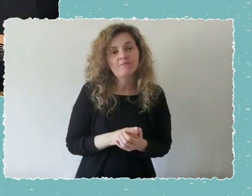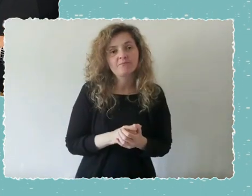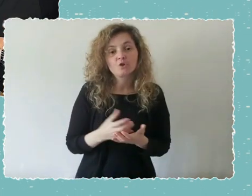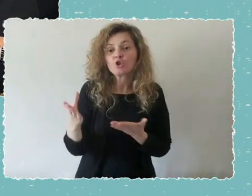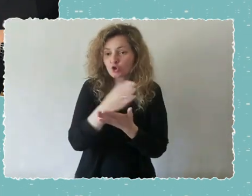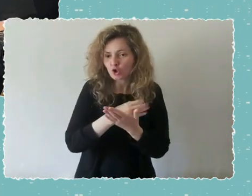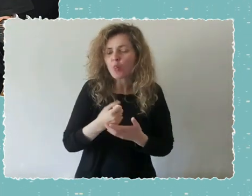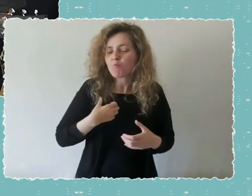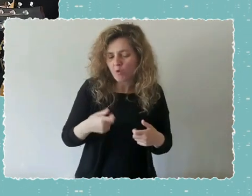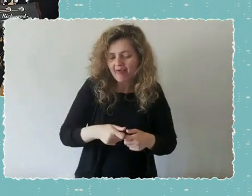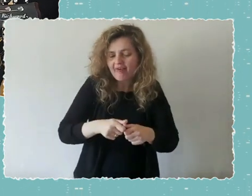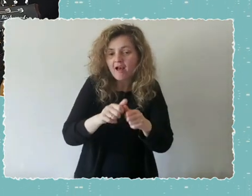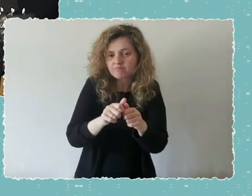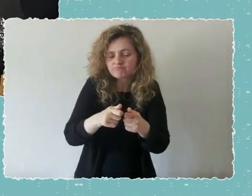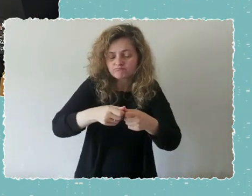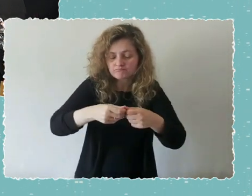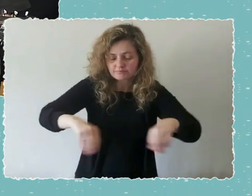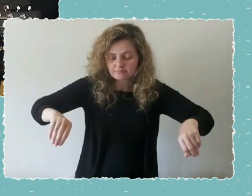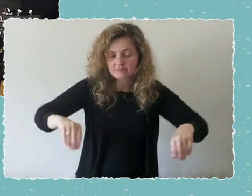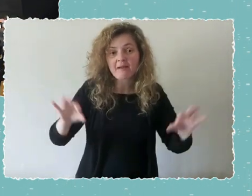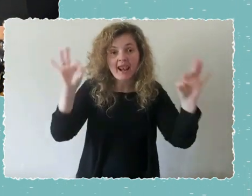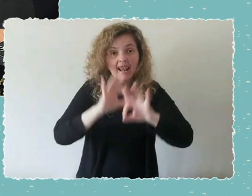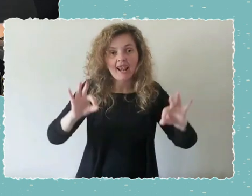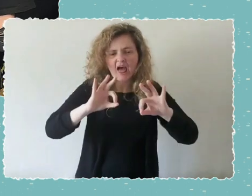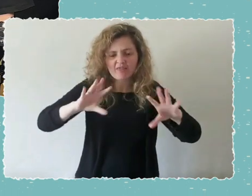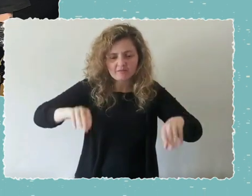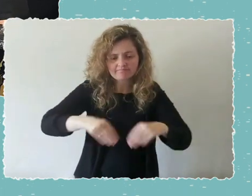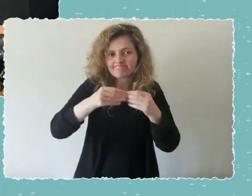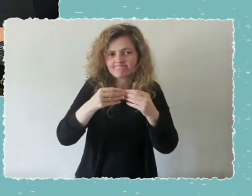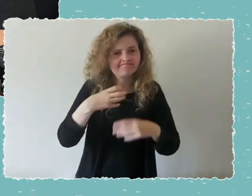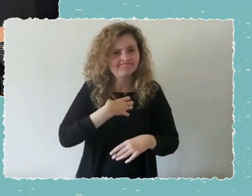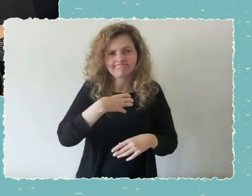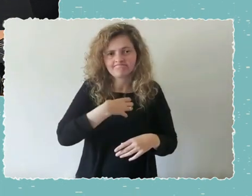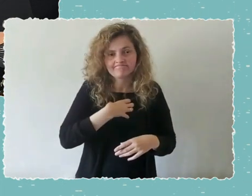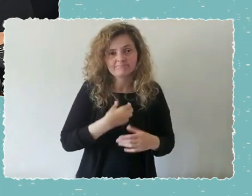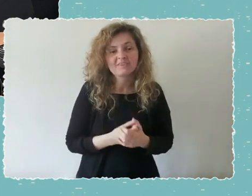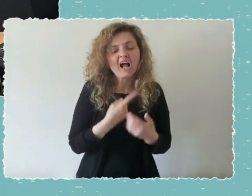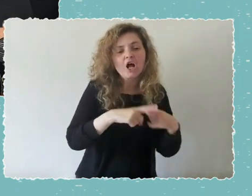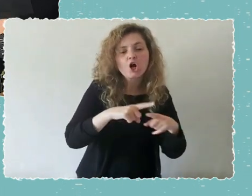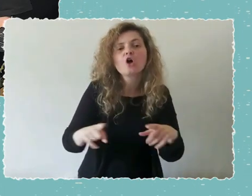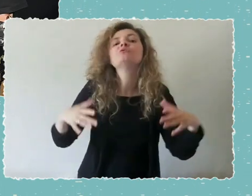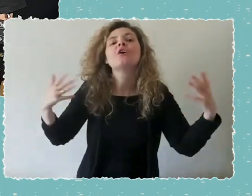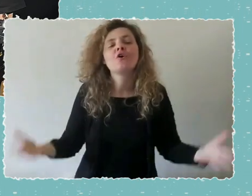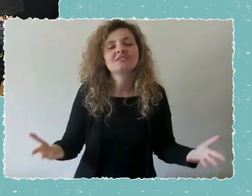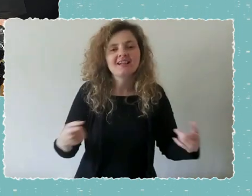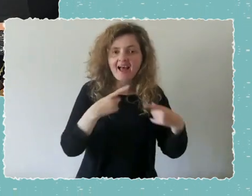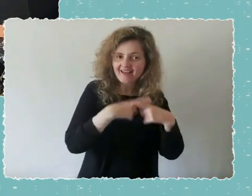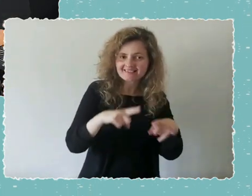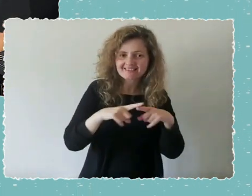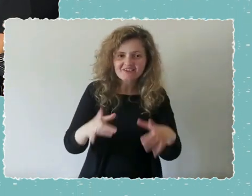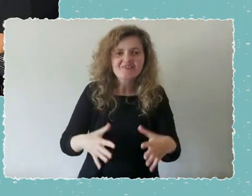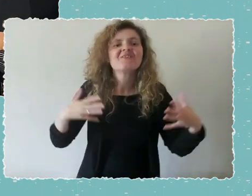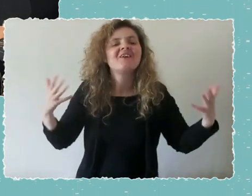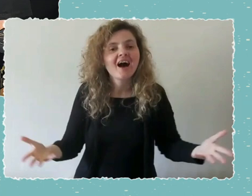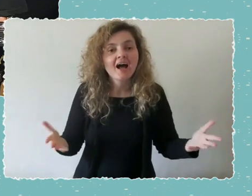poden abrir, ninguén o pode pechar. Que cousa cousiña é? Que cousa cousiña